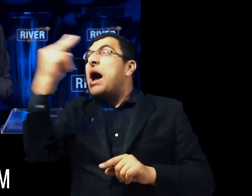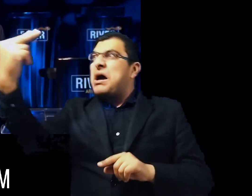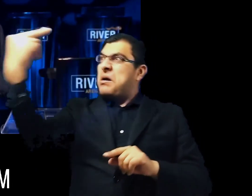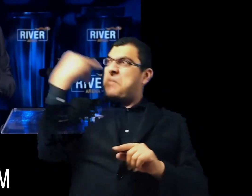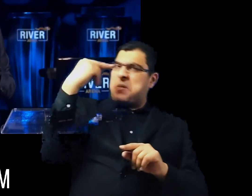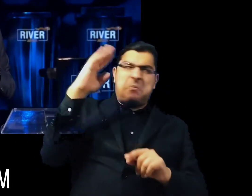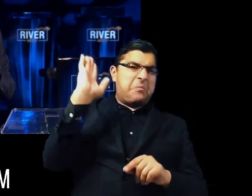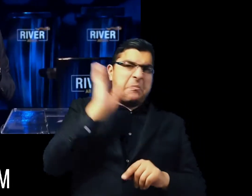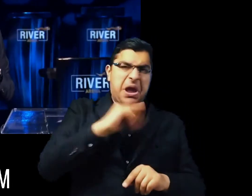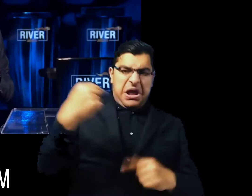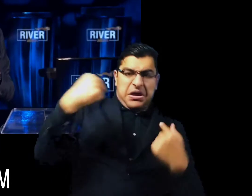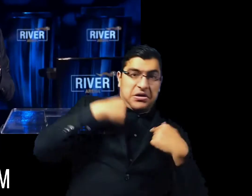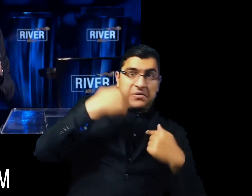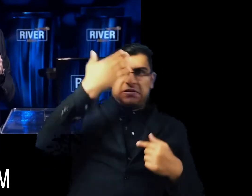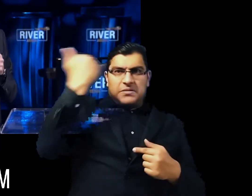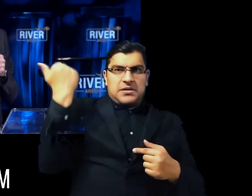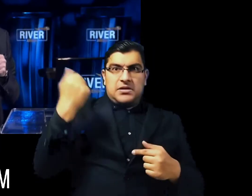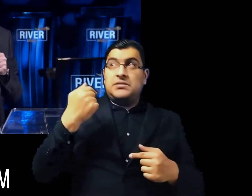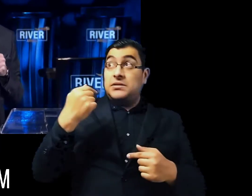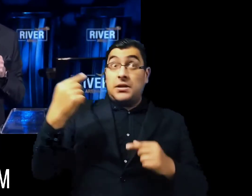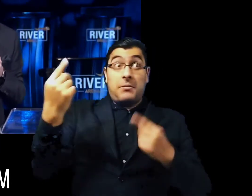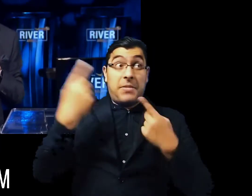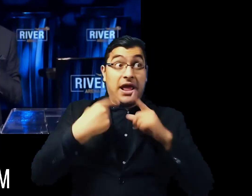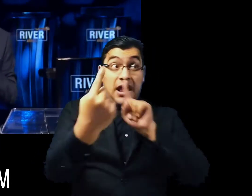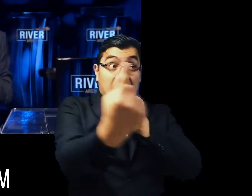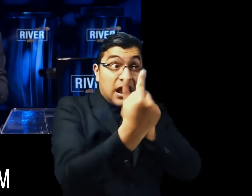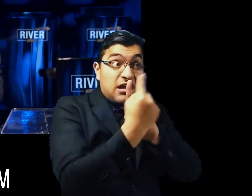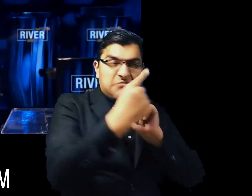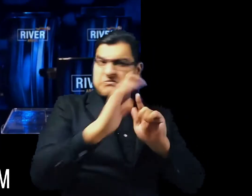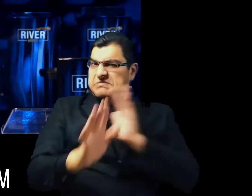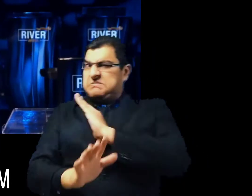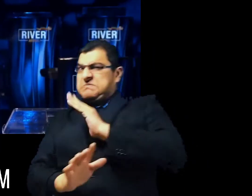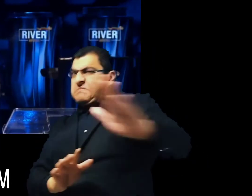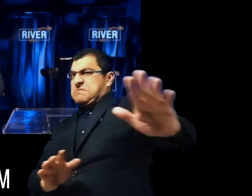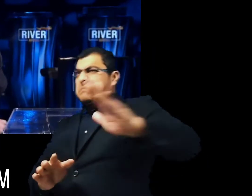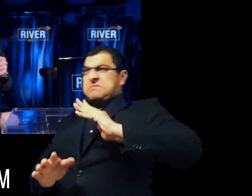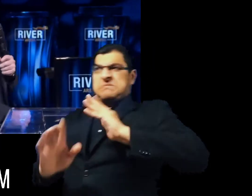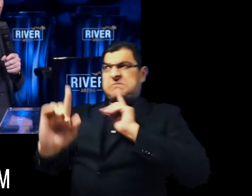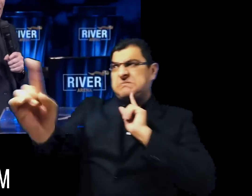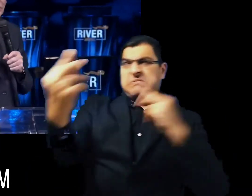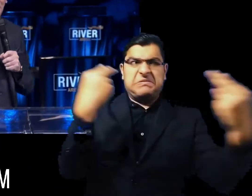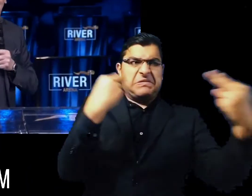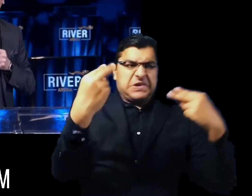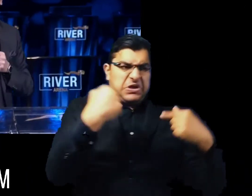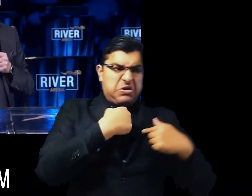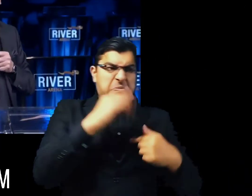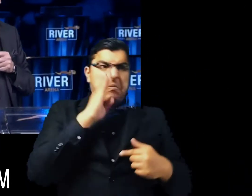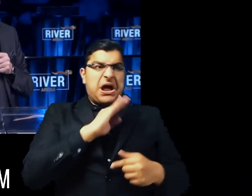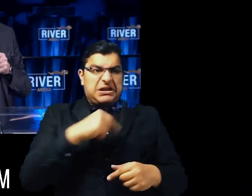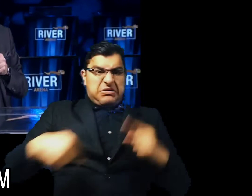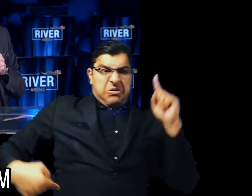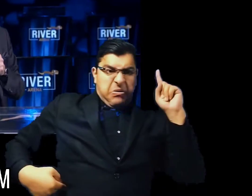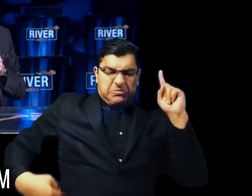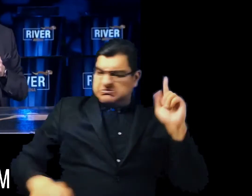vio malo, pero yo dije, nadie se va a acercar mucho a mí. Nadie se dará cuenta que algo está mal